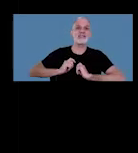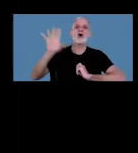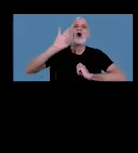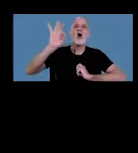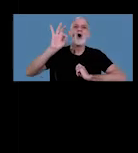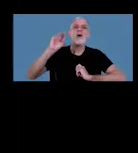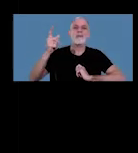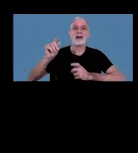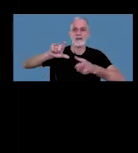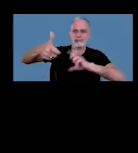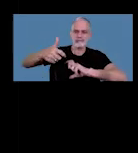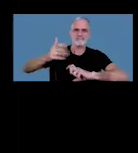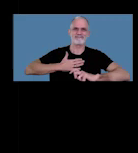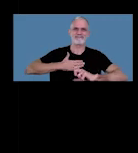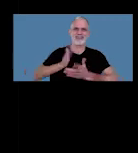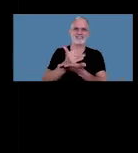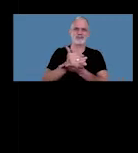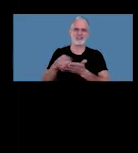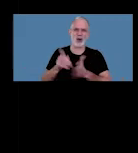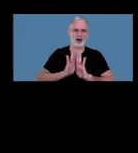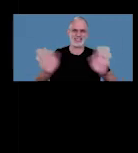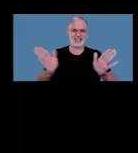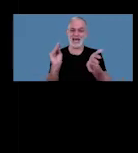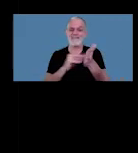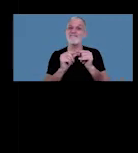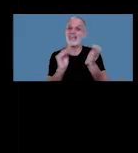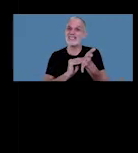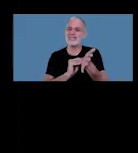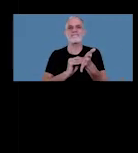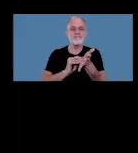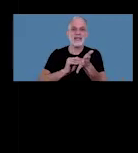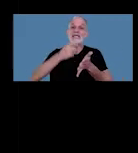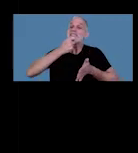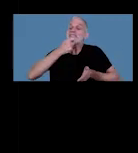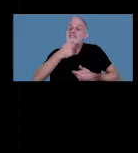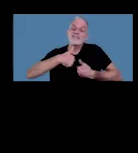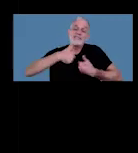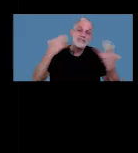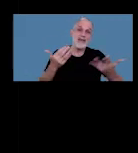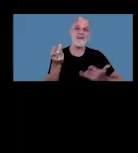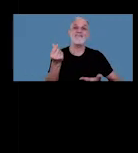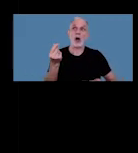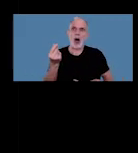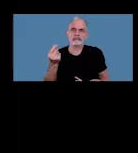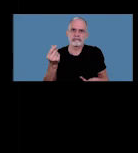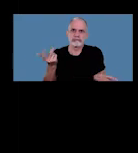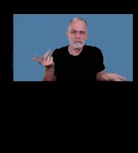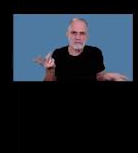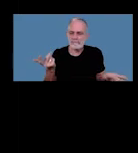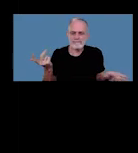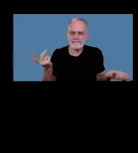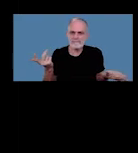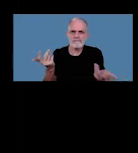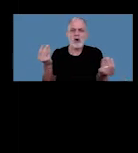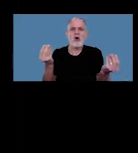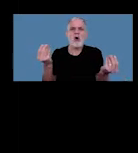la transmisión del bien. Y nos dice que si no se tuviera, ¿sí?, el valor, por alguna manera,